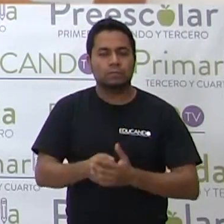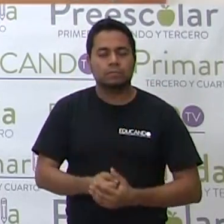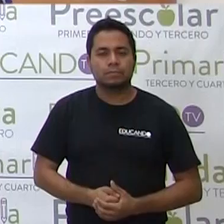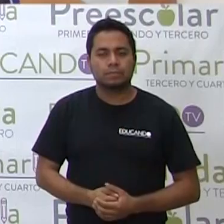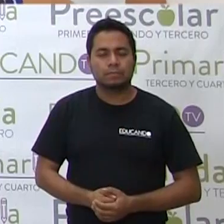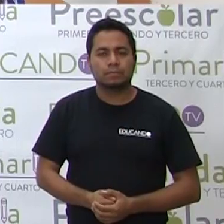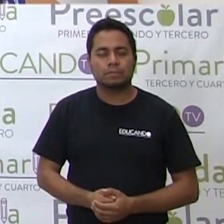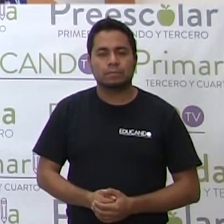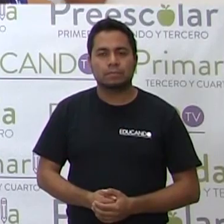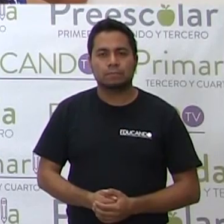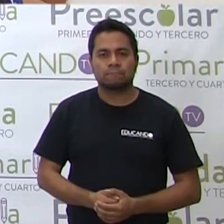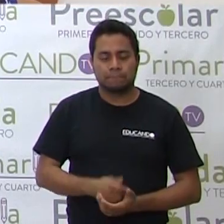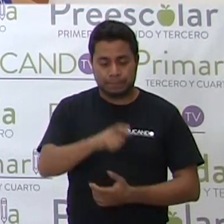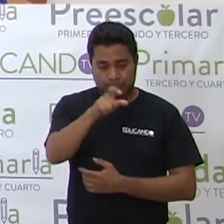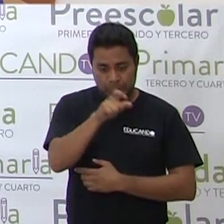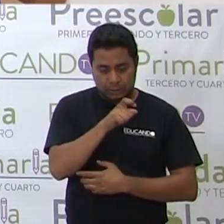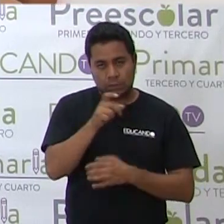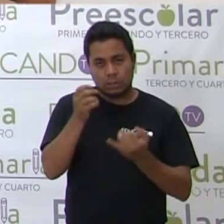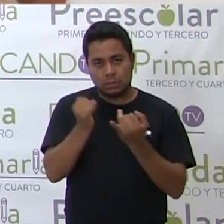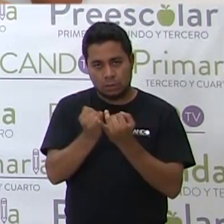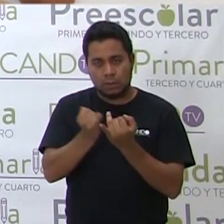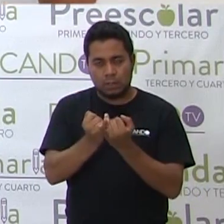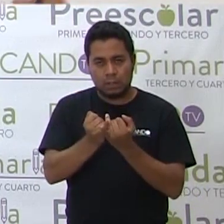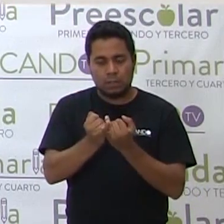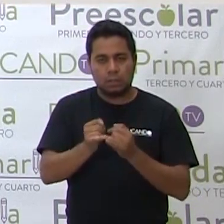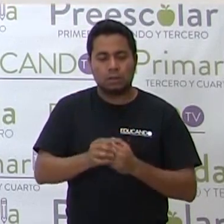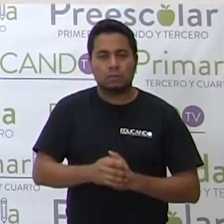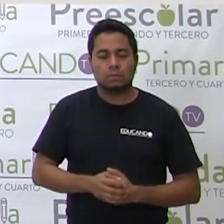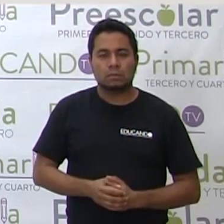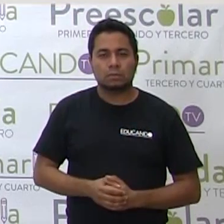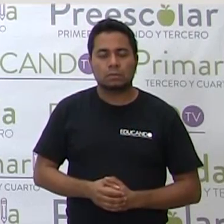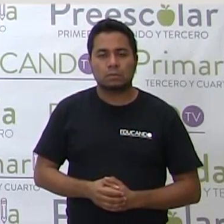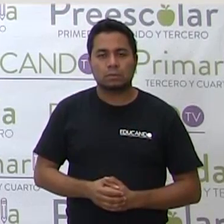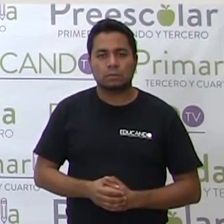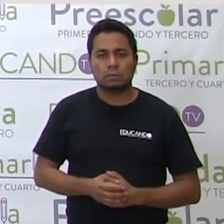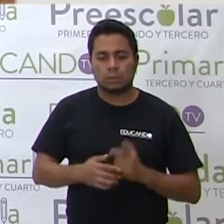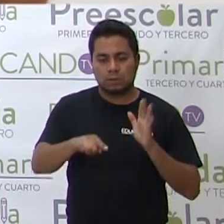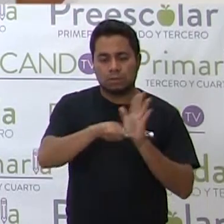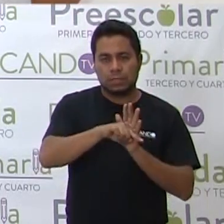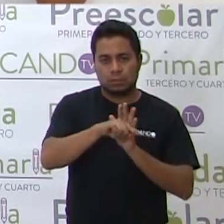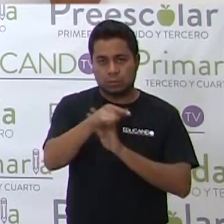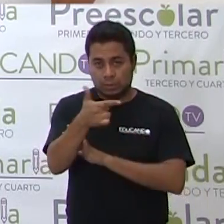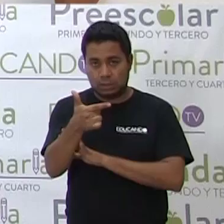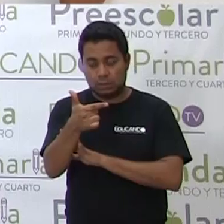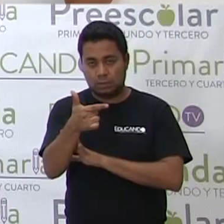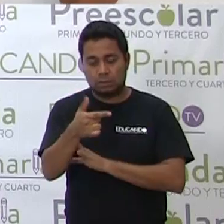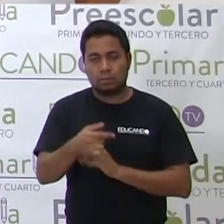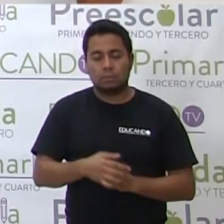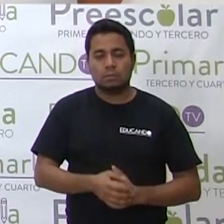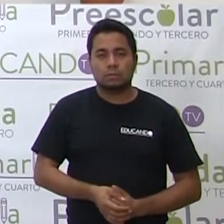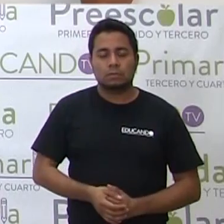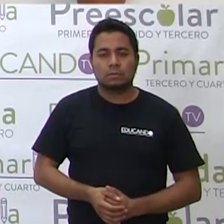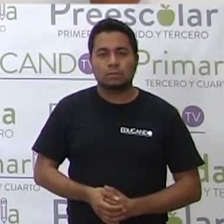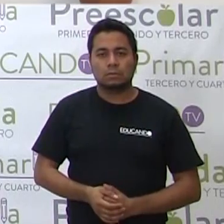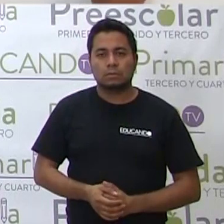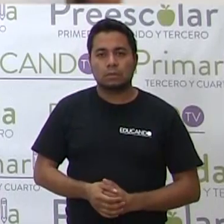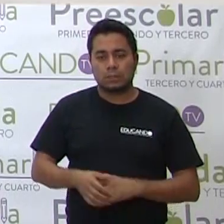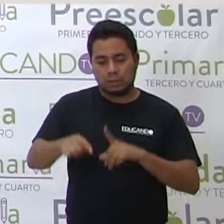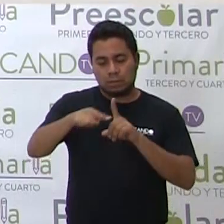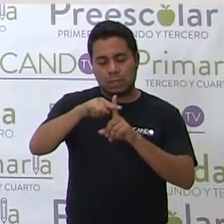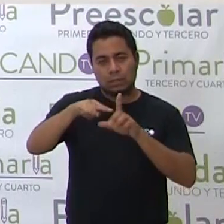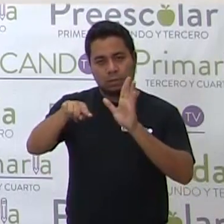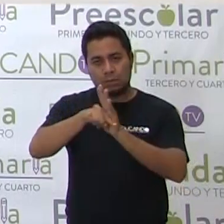continuamos x = - 7 más